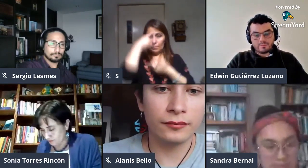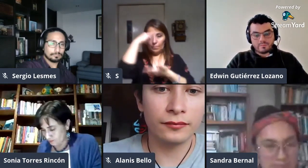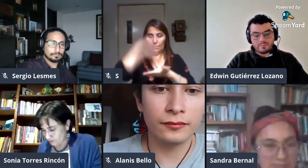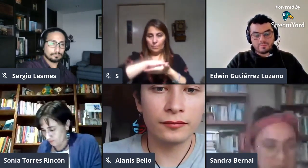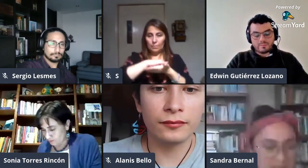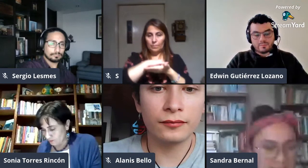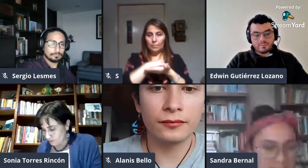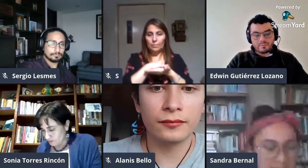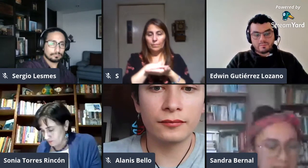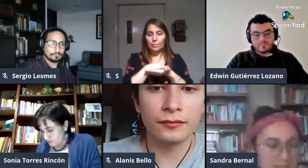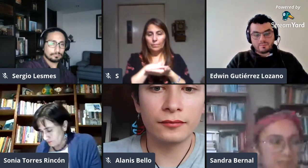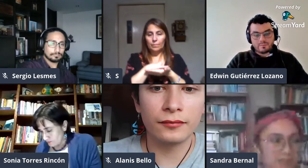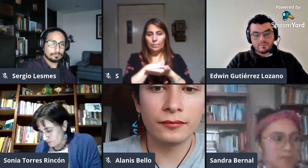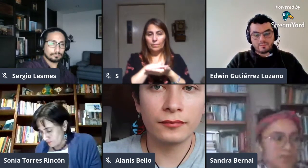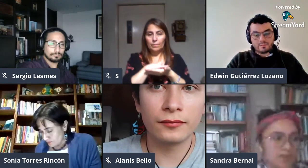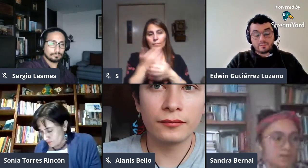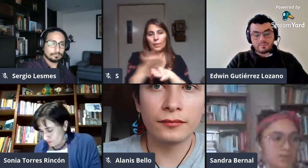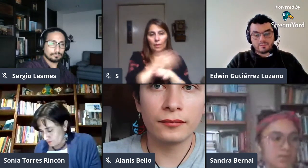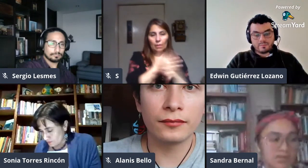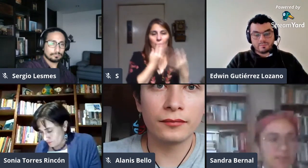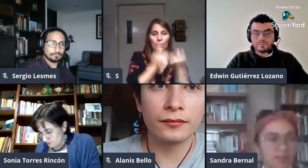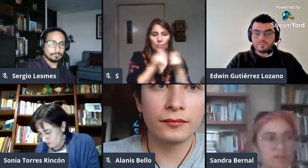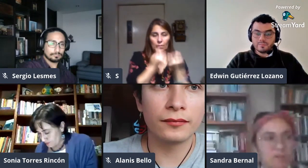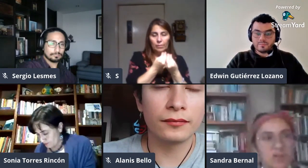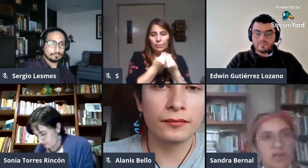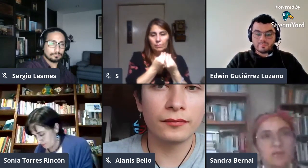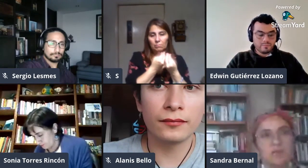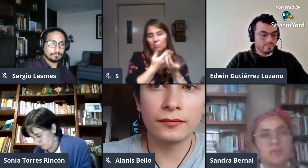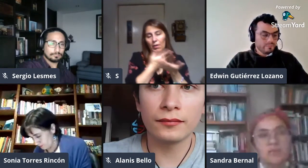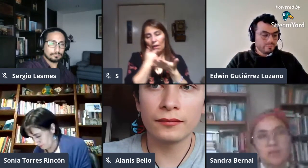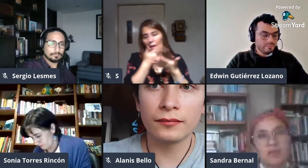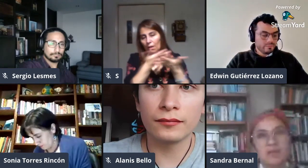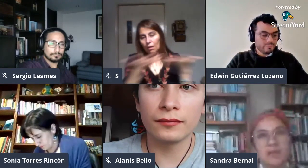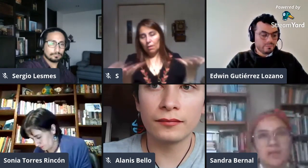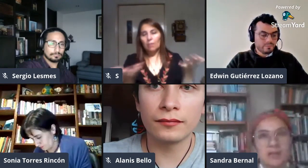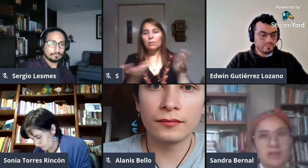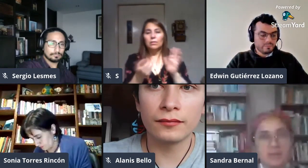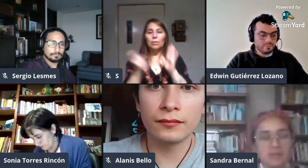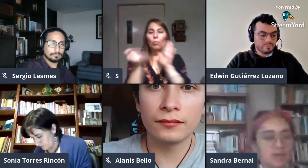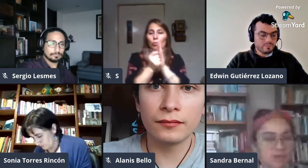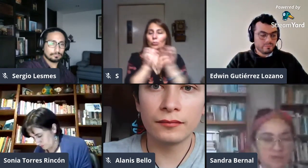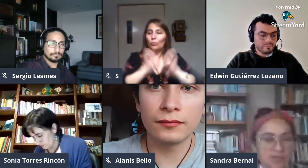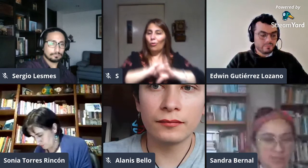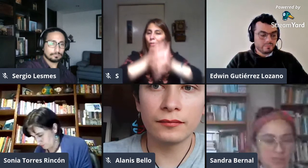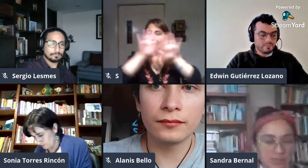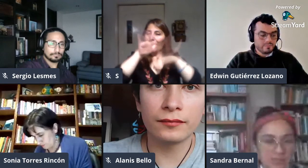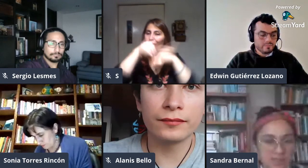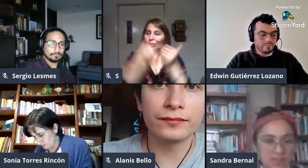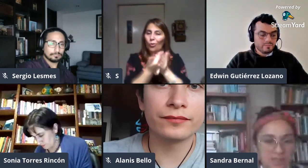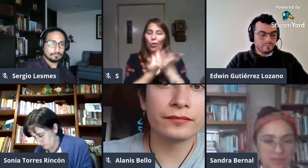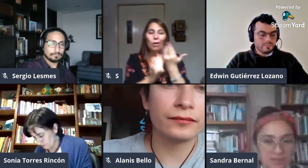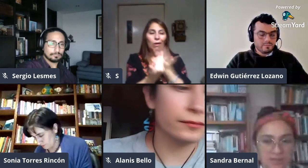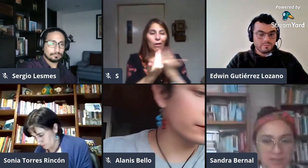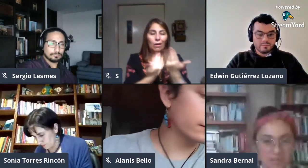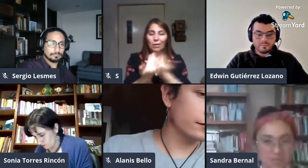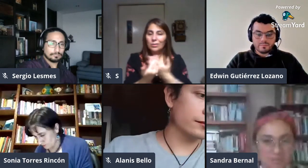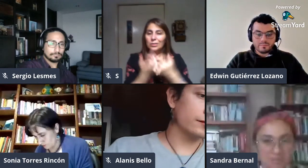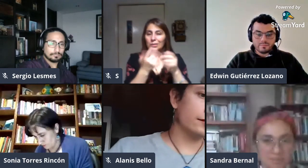las compañeras antes ya han hablado y creo que han dejado muy claro cómo definitivamente